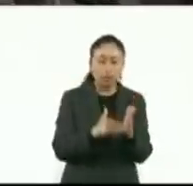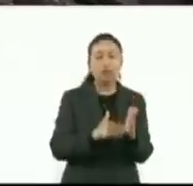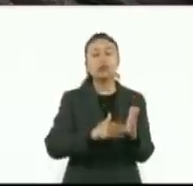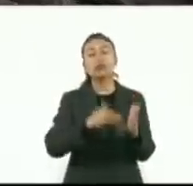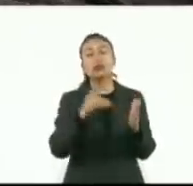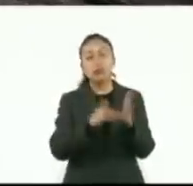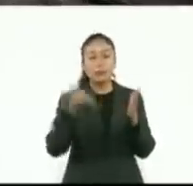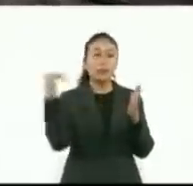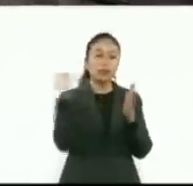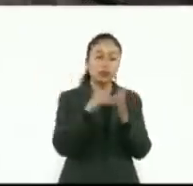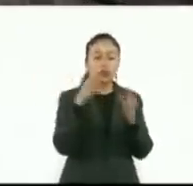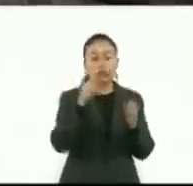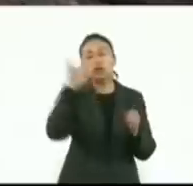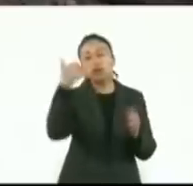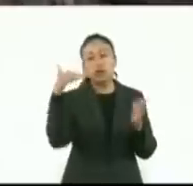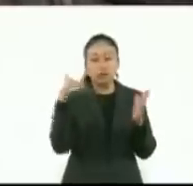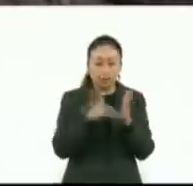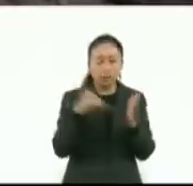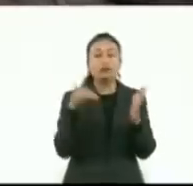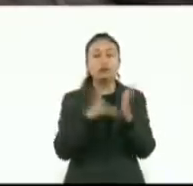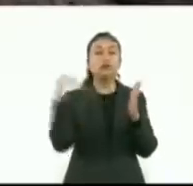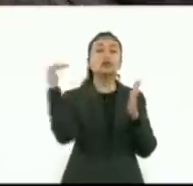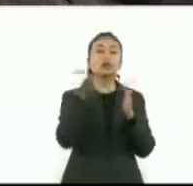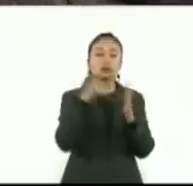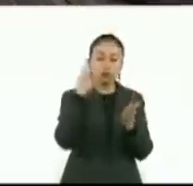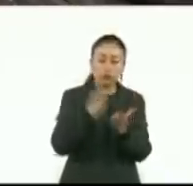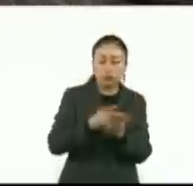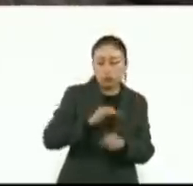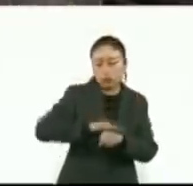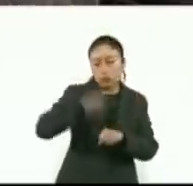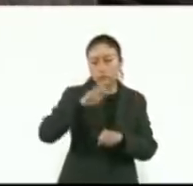logrando? Fortaleciendo el reciclamiento de basura.